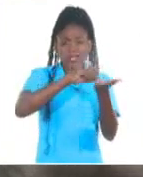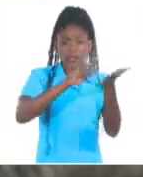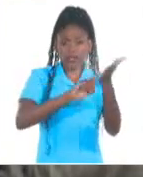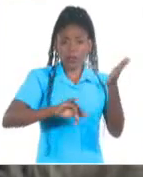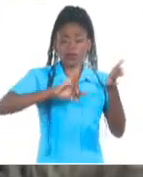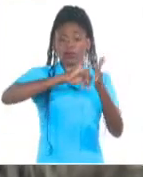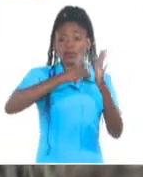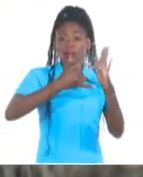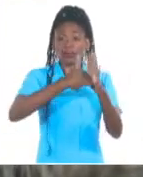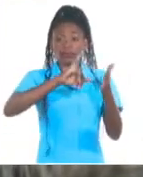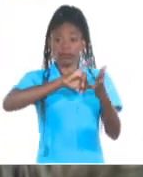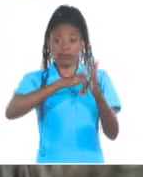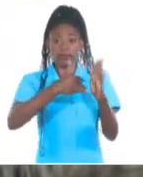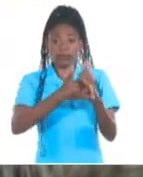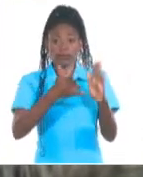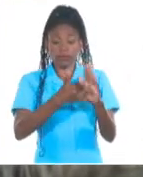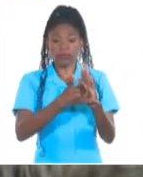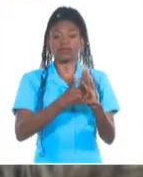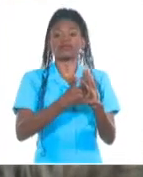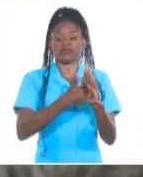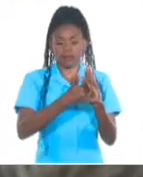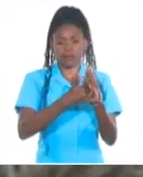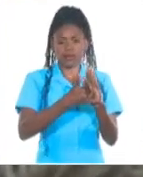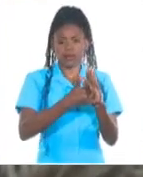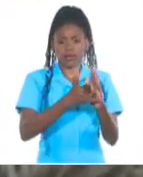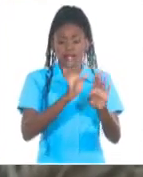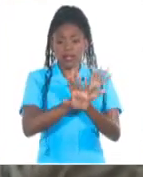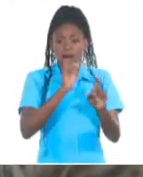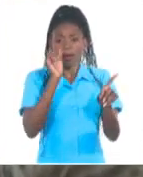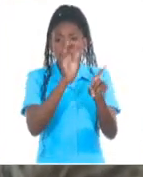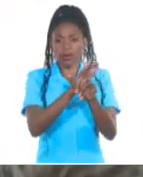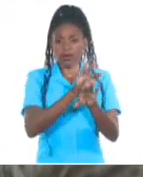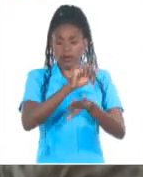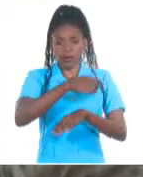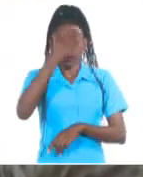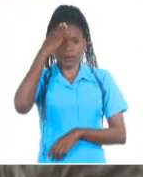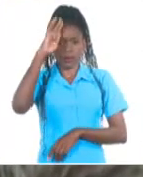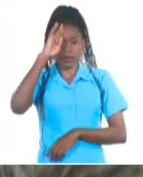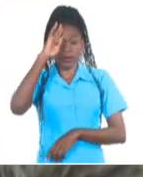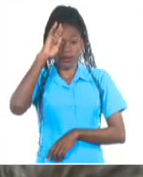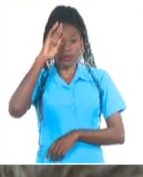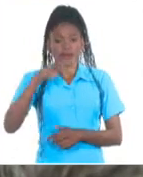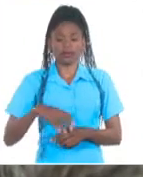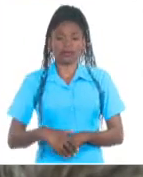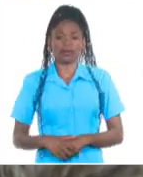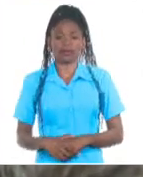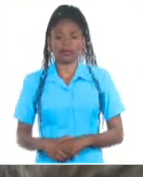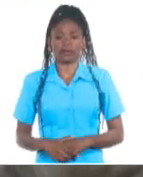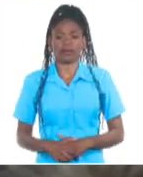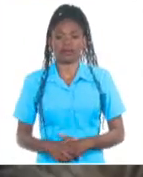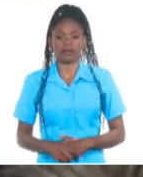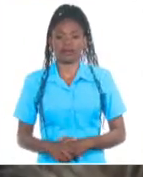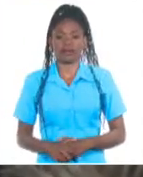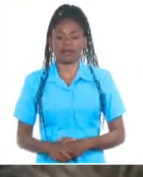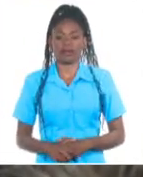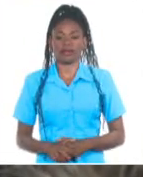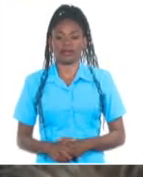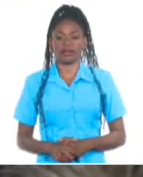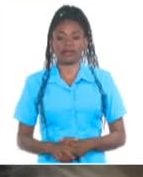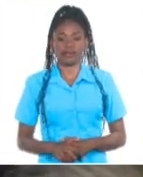proyectos EPC, la llave en mano, a través de memorándum de entendimiento,